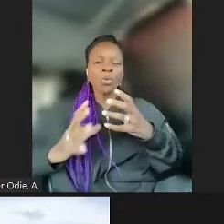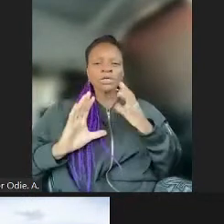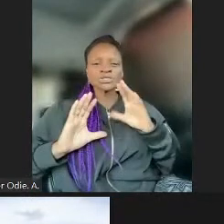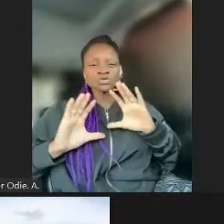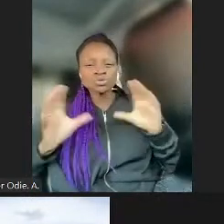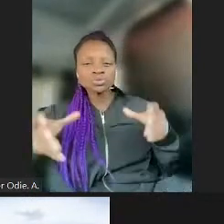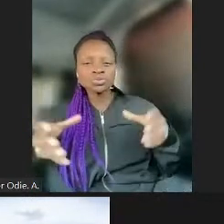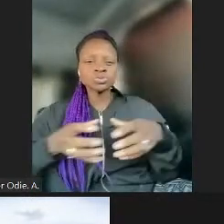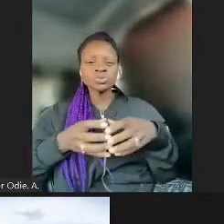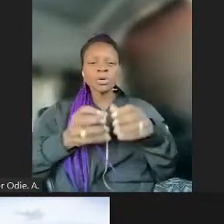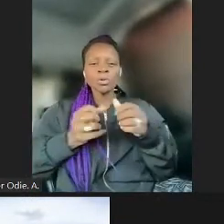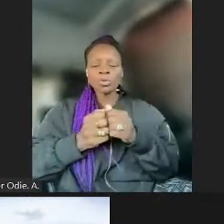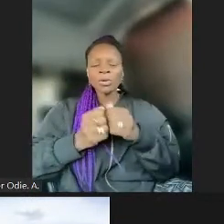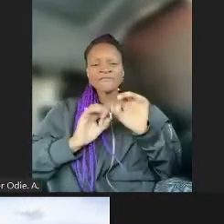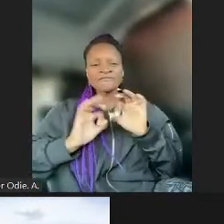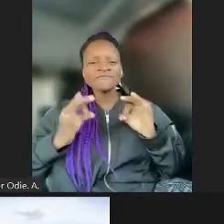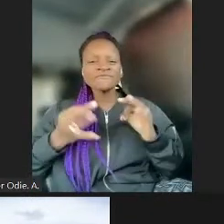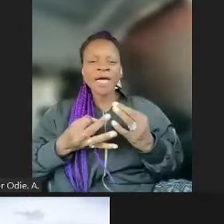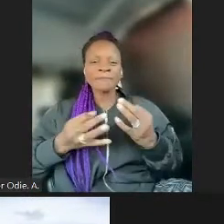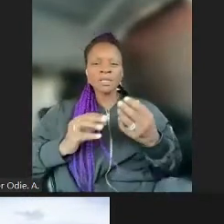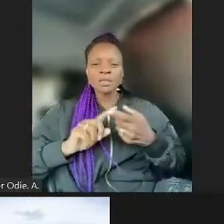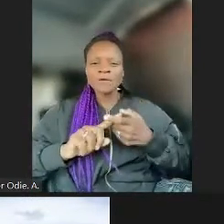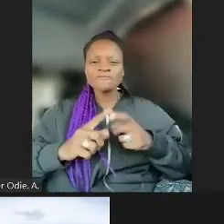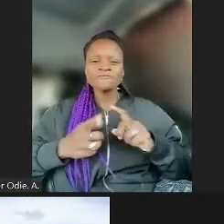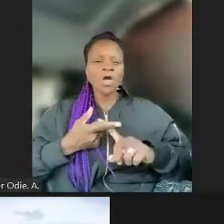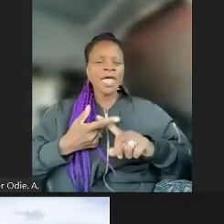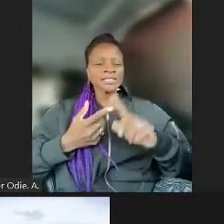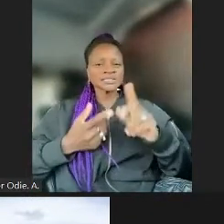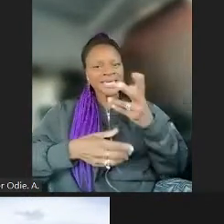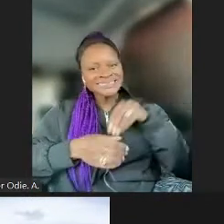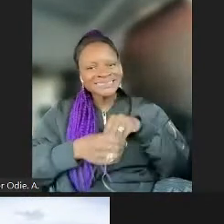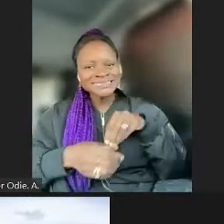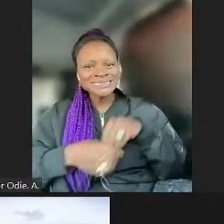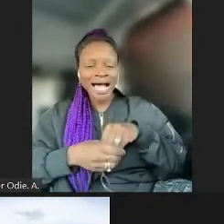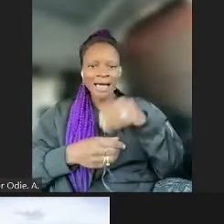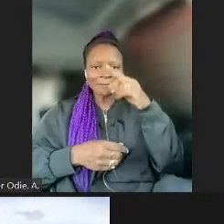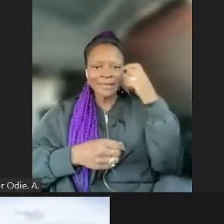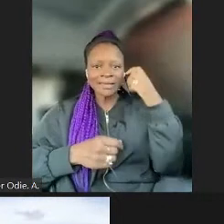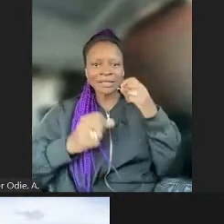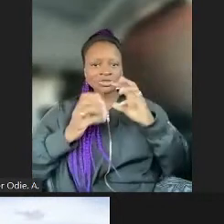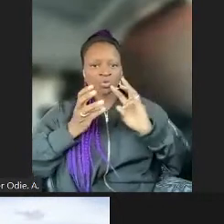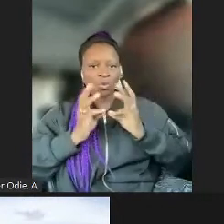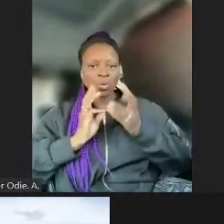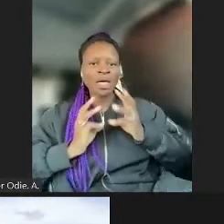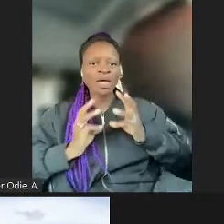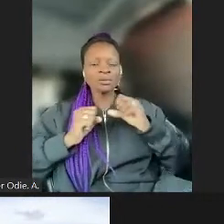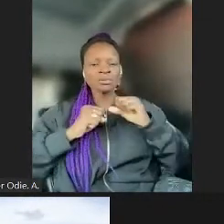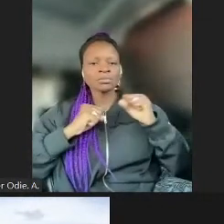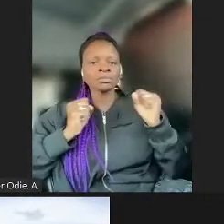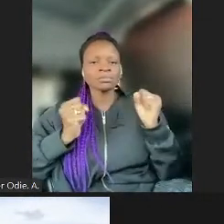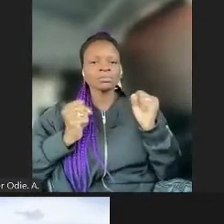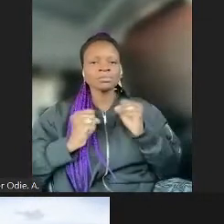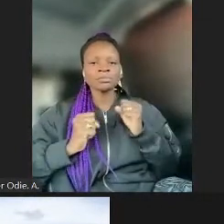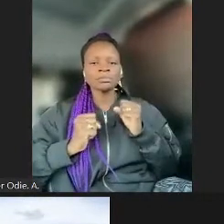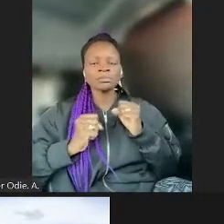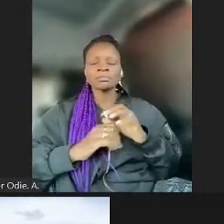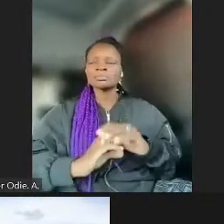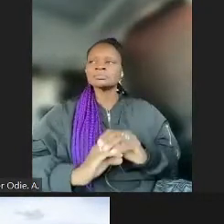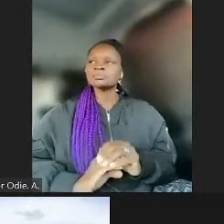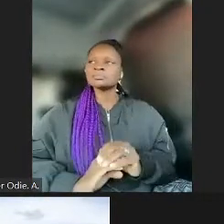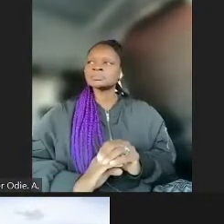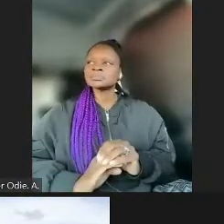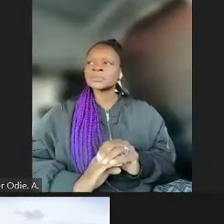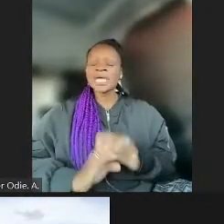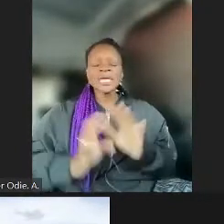donde vamos a ver junto con más familia adentro de las casas porque está haciendo frío afuera. Es fácil mantener